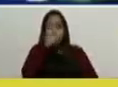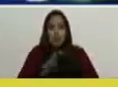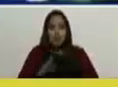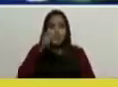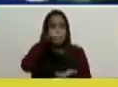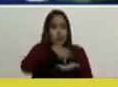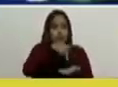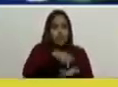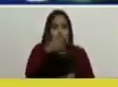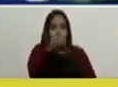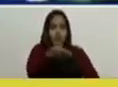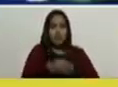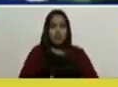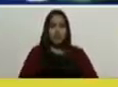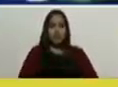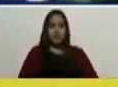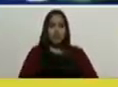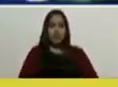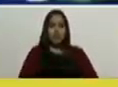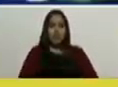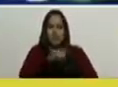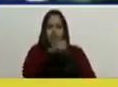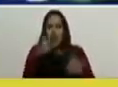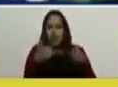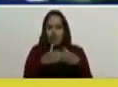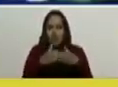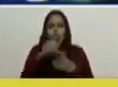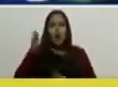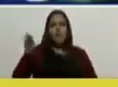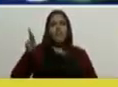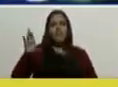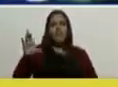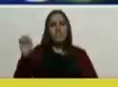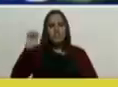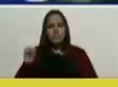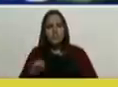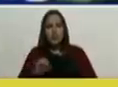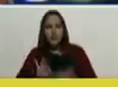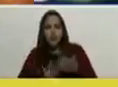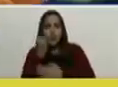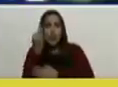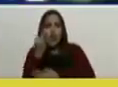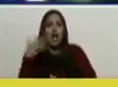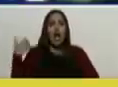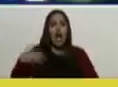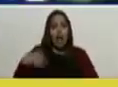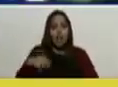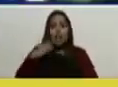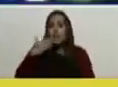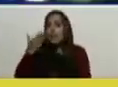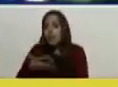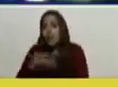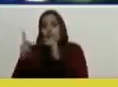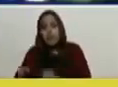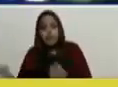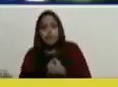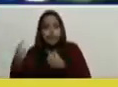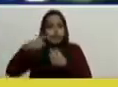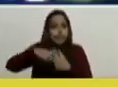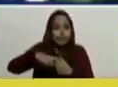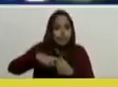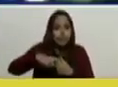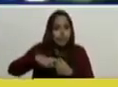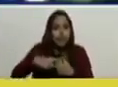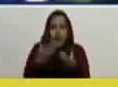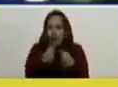parte de ese grupo de los BRICS, fundador. Argentina ha solicitado también ingresar